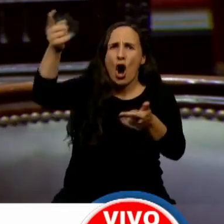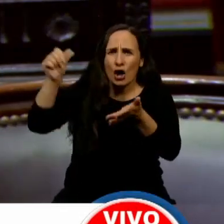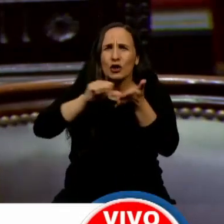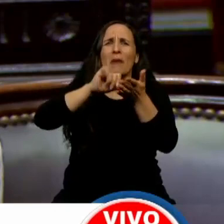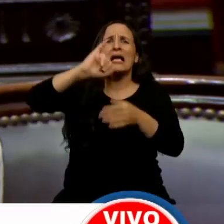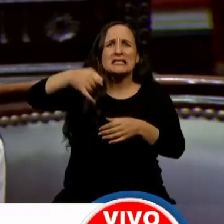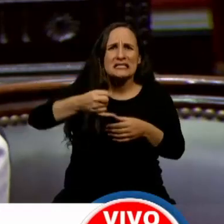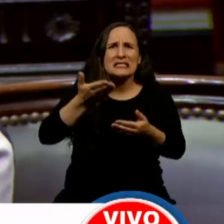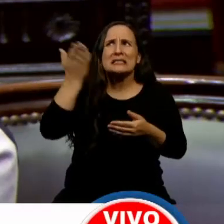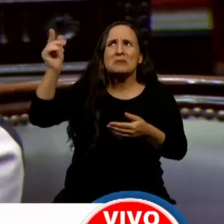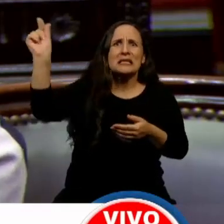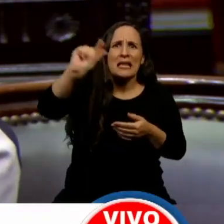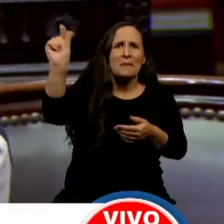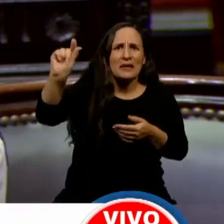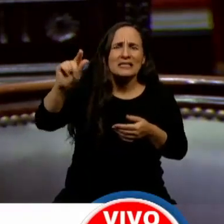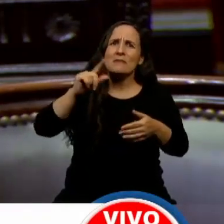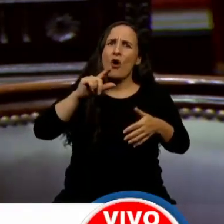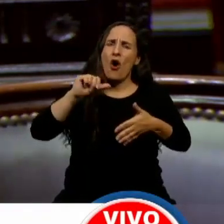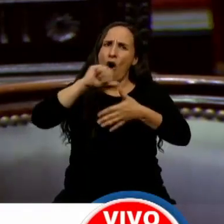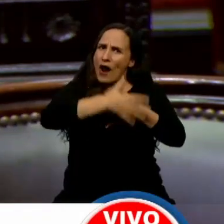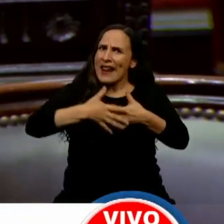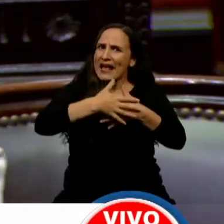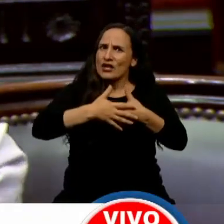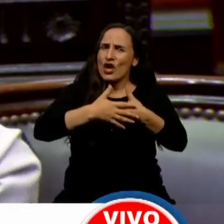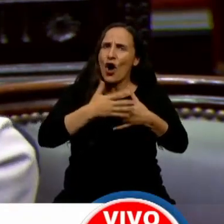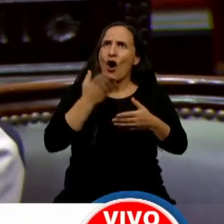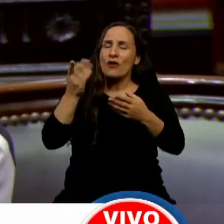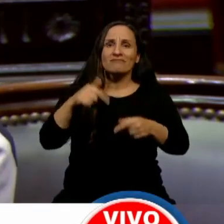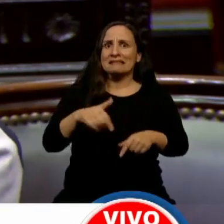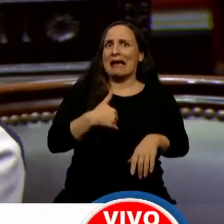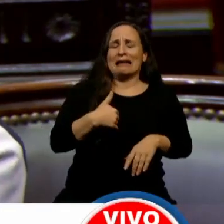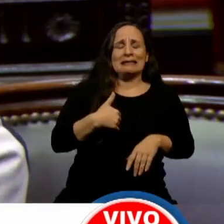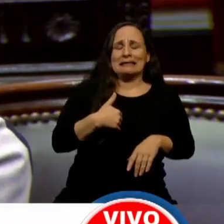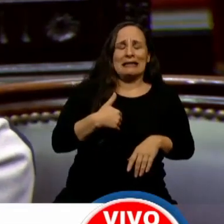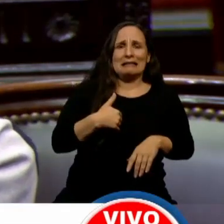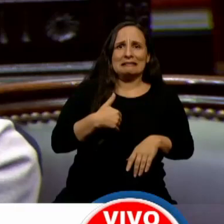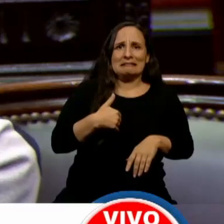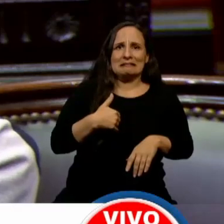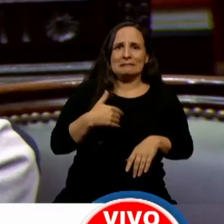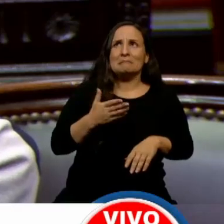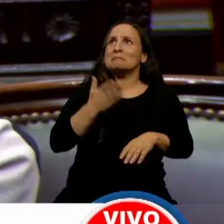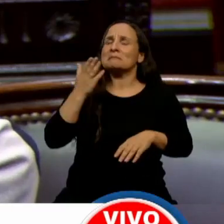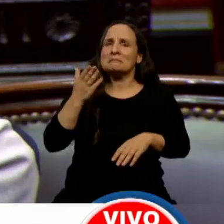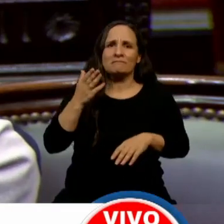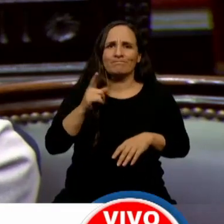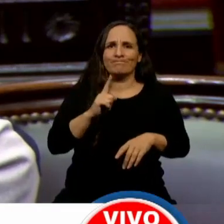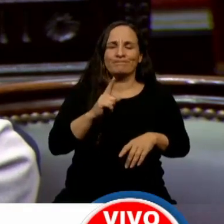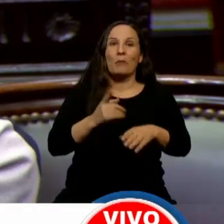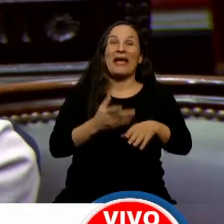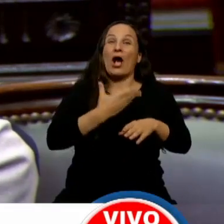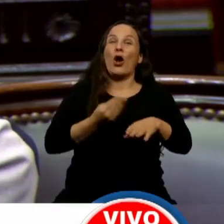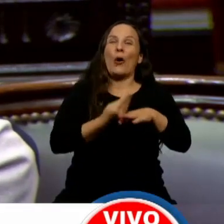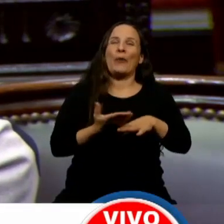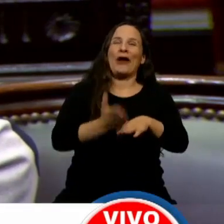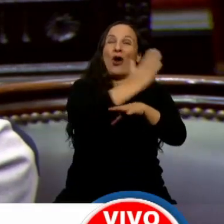del mundo, incluso de nuestra región, que no tuvieron la suerte que tuvo la Argentina de contar con un gobierno anterior a